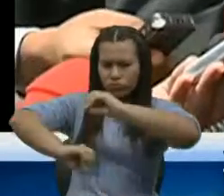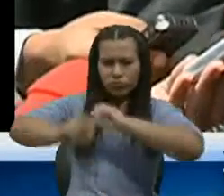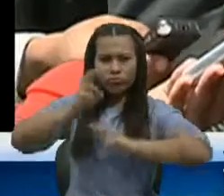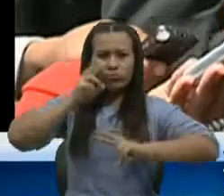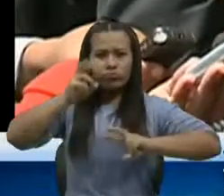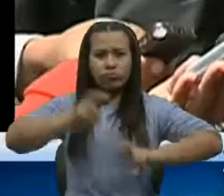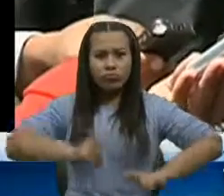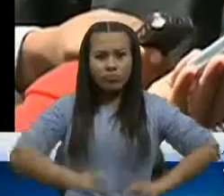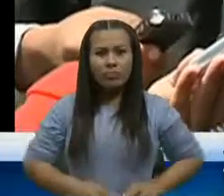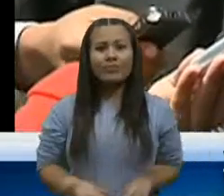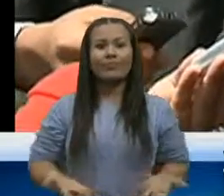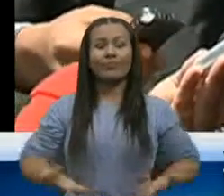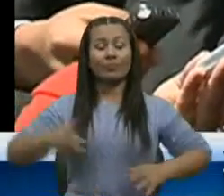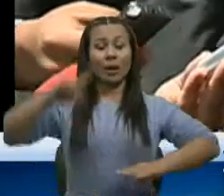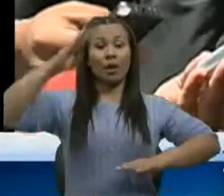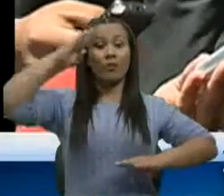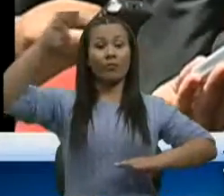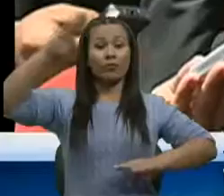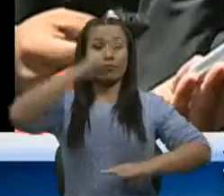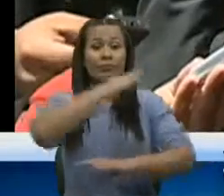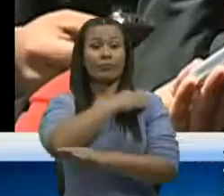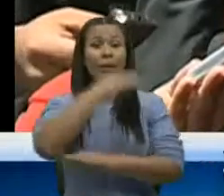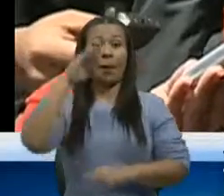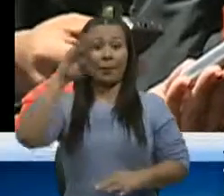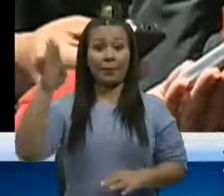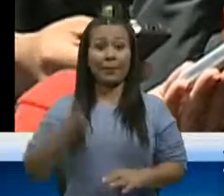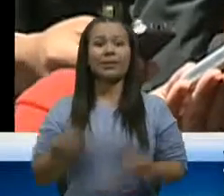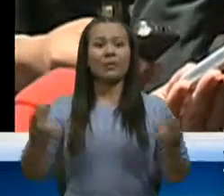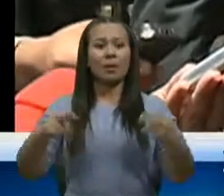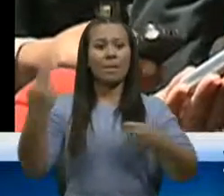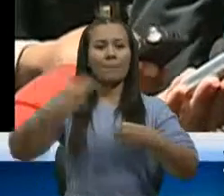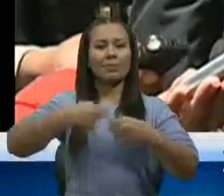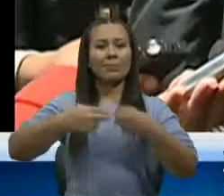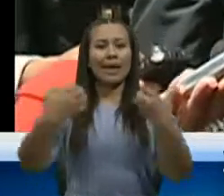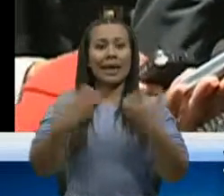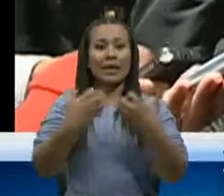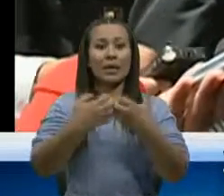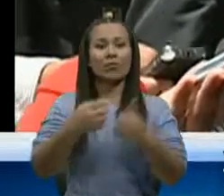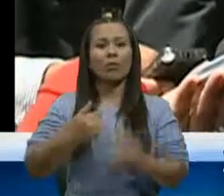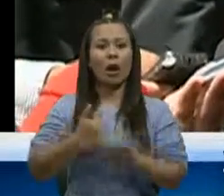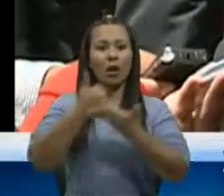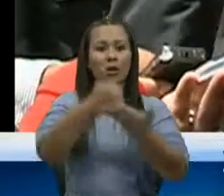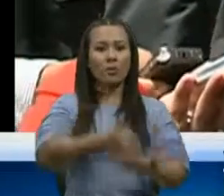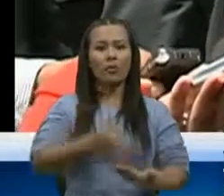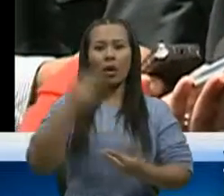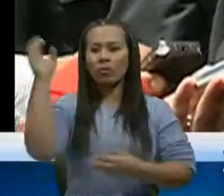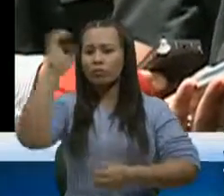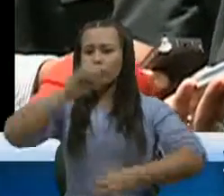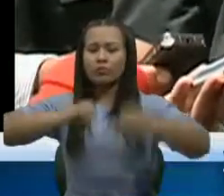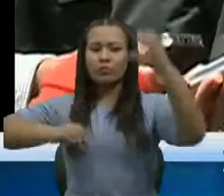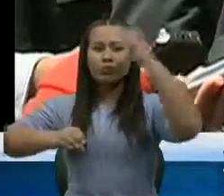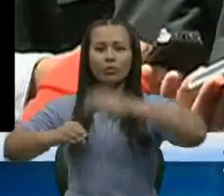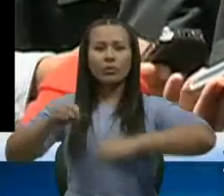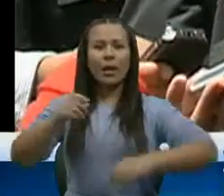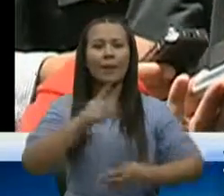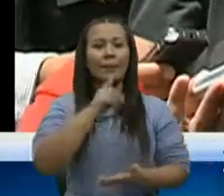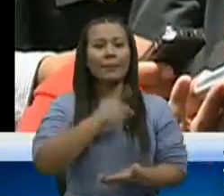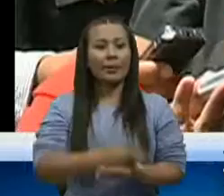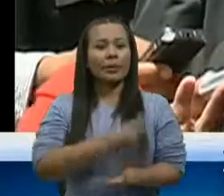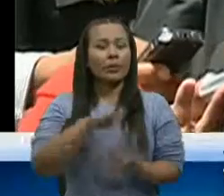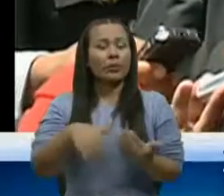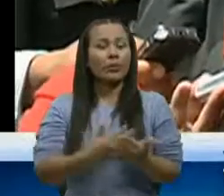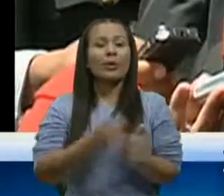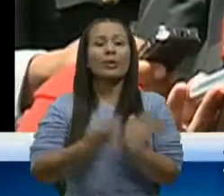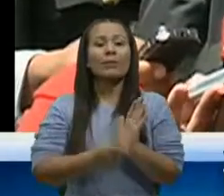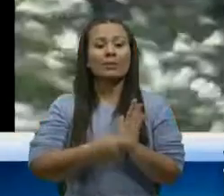de la Fuerza Aérea de Brasil y obviamente es parte del equipo para que nos ayude y nos colabore en descubrir las verdades de obviamente lo